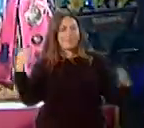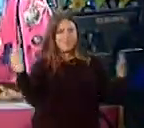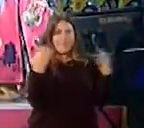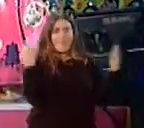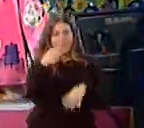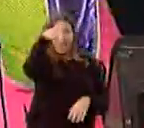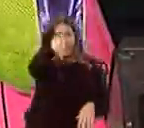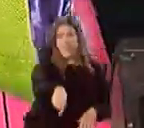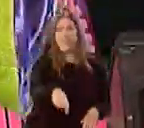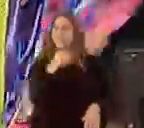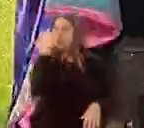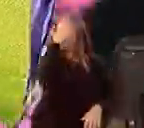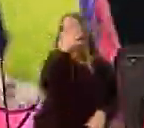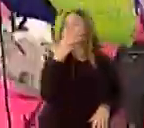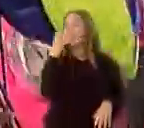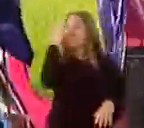canadá